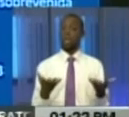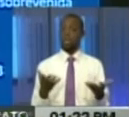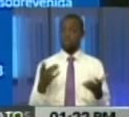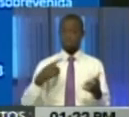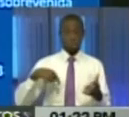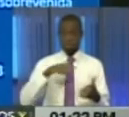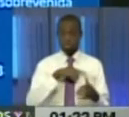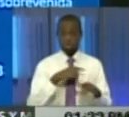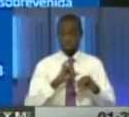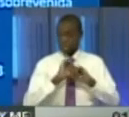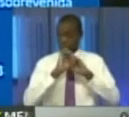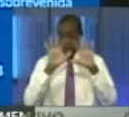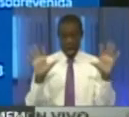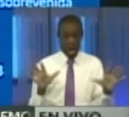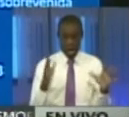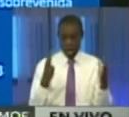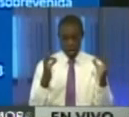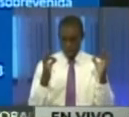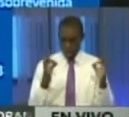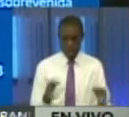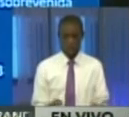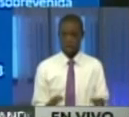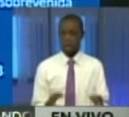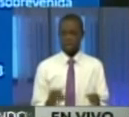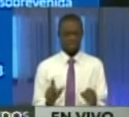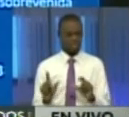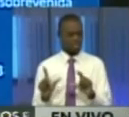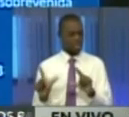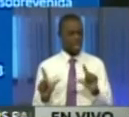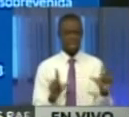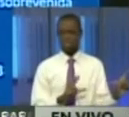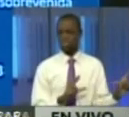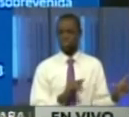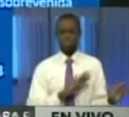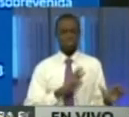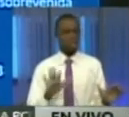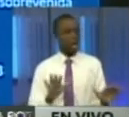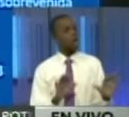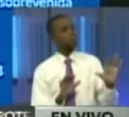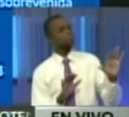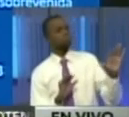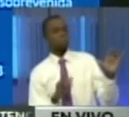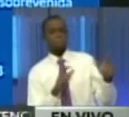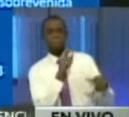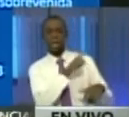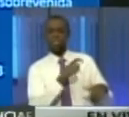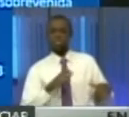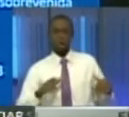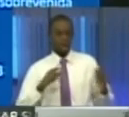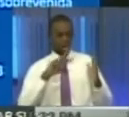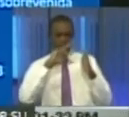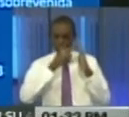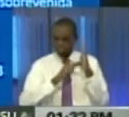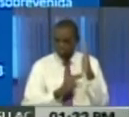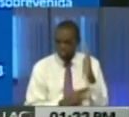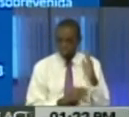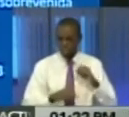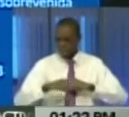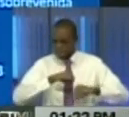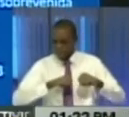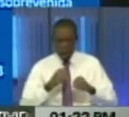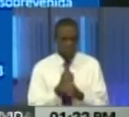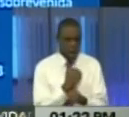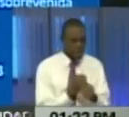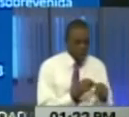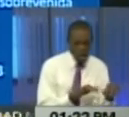nosotros teníamos allí, ya teníamos listo selección y capacitación del personal técnico operativo. Es decir,